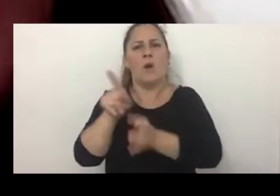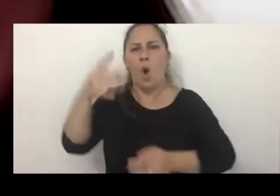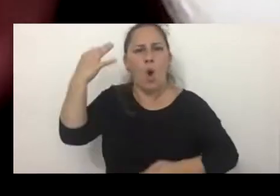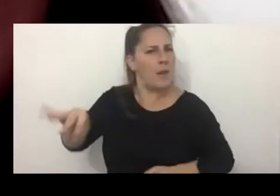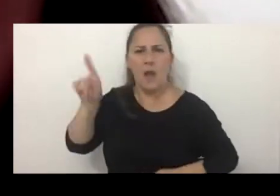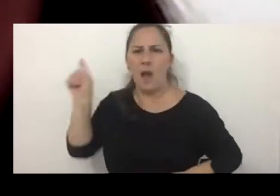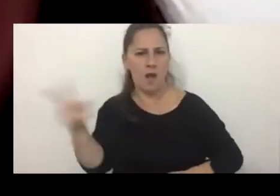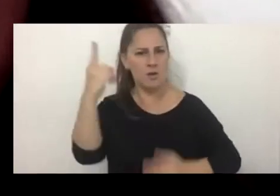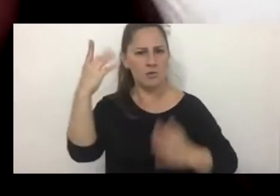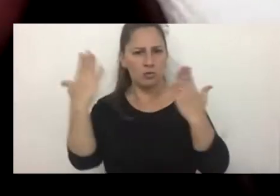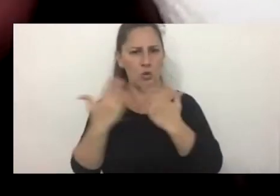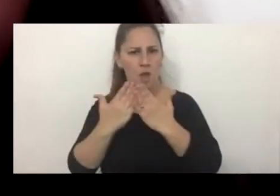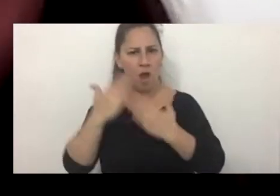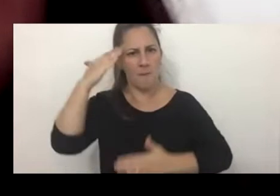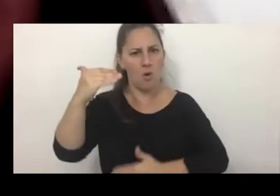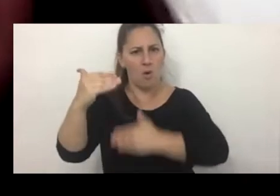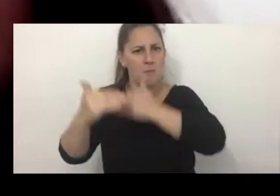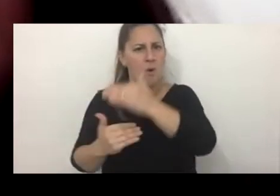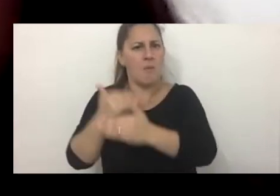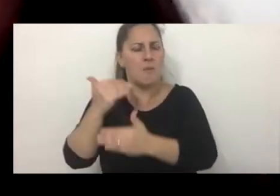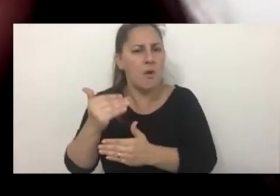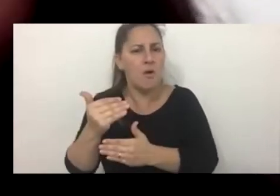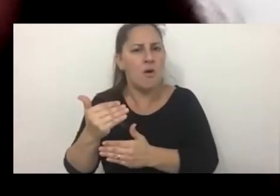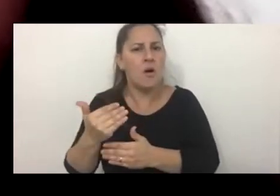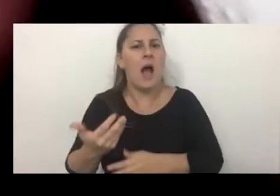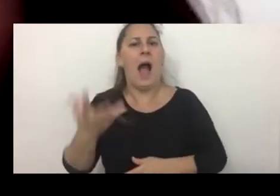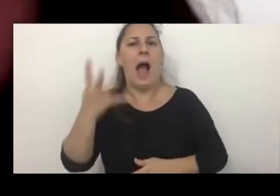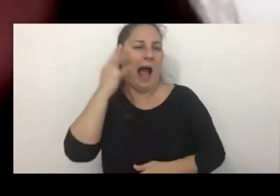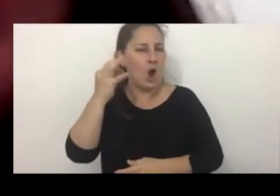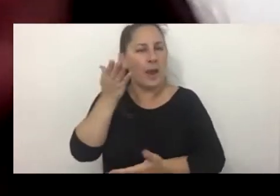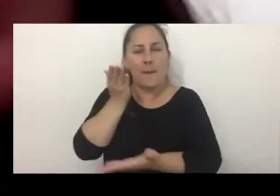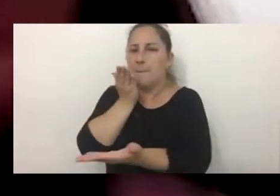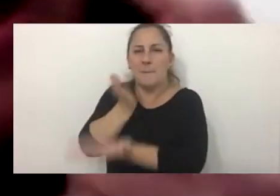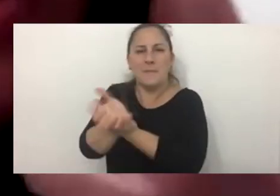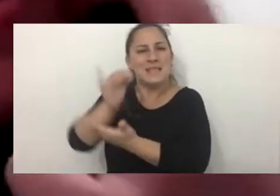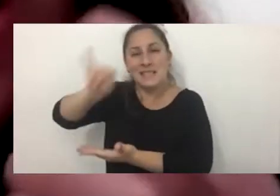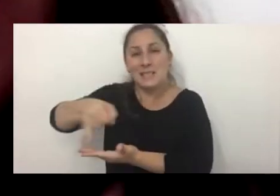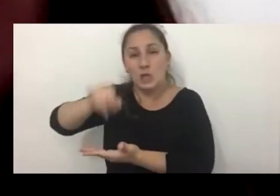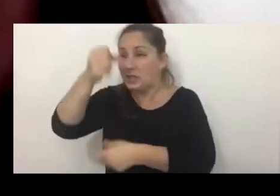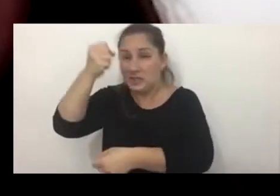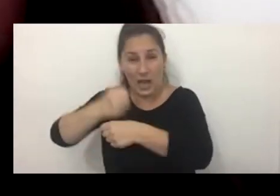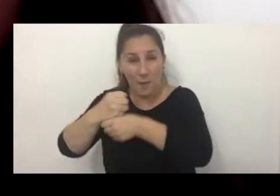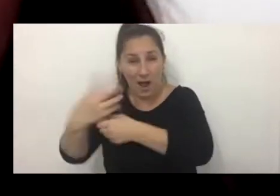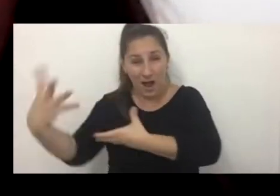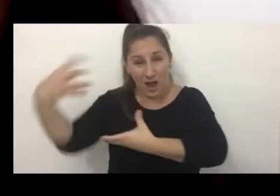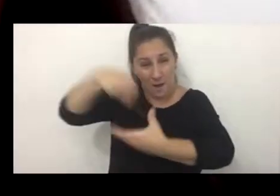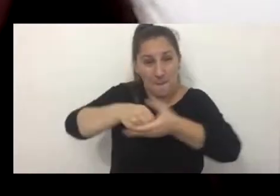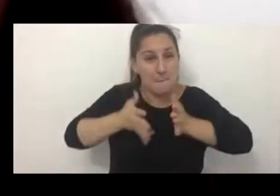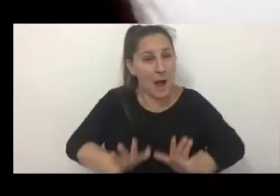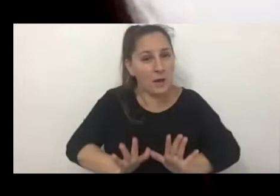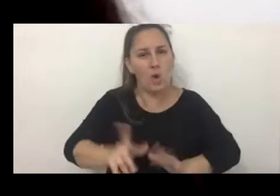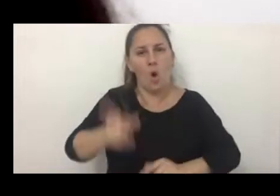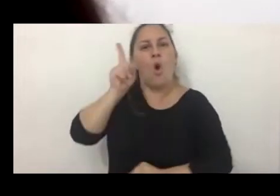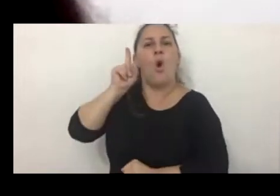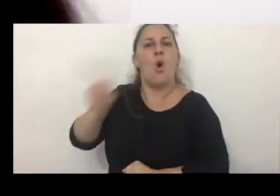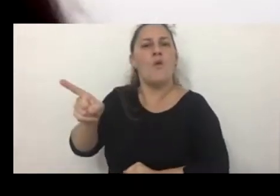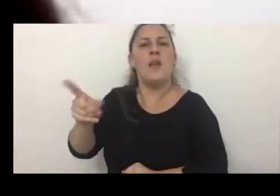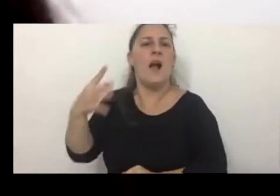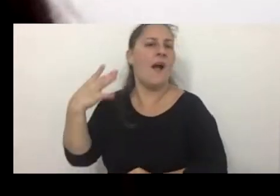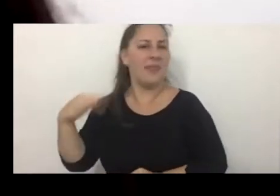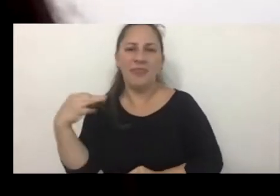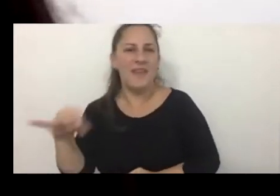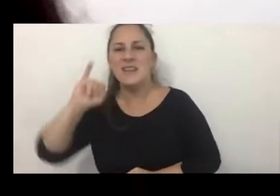tratar de profesionalizar la carrera, que fue variando, ¿no?, a lo largo de la historia y dependiendo